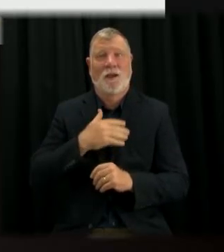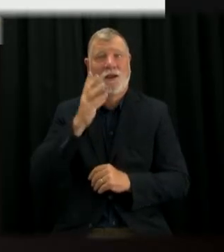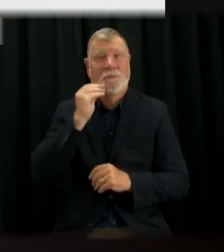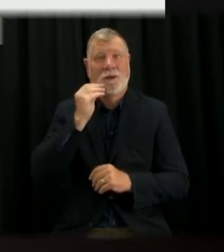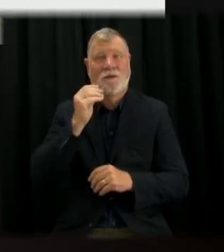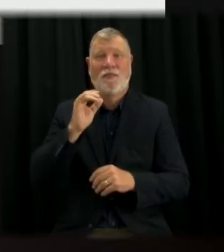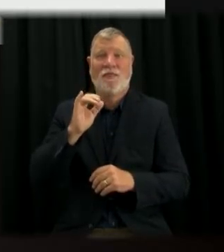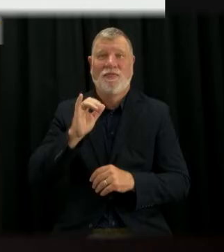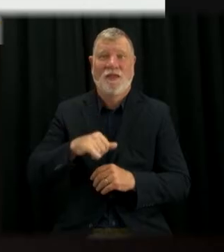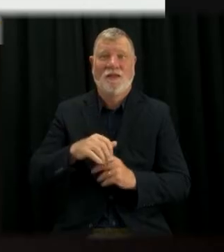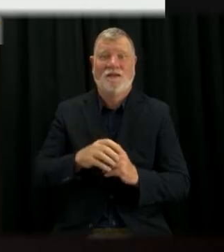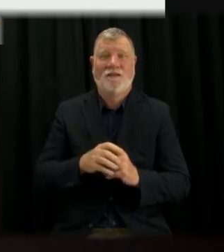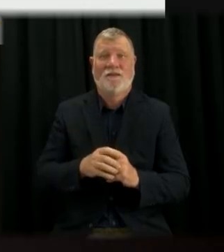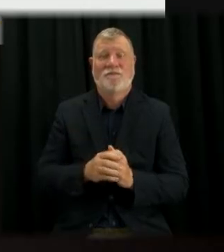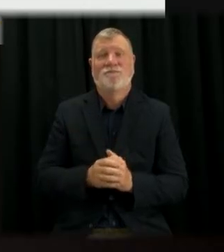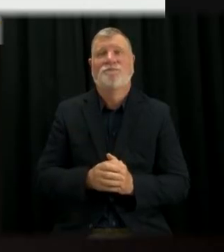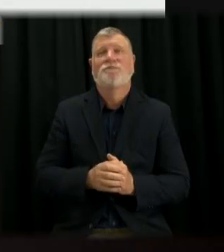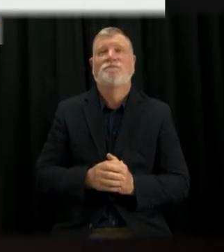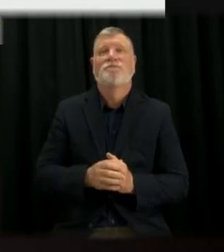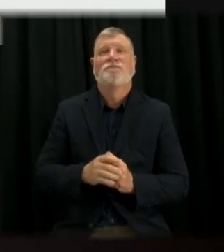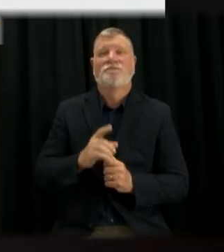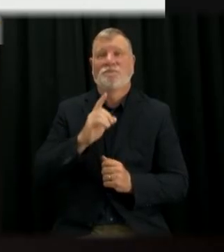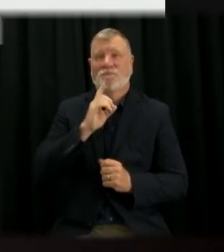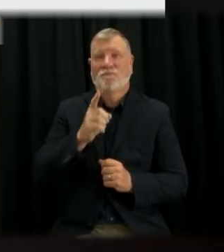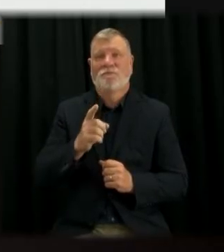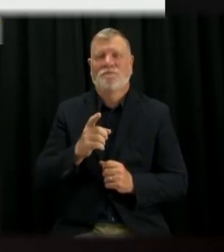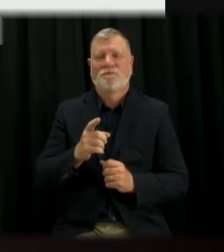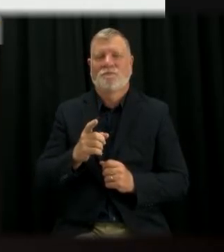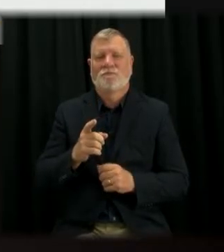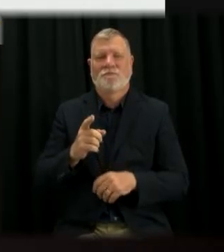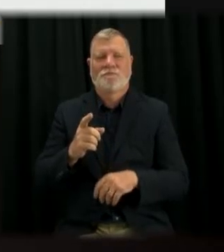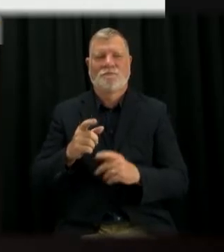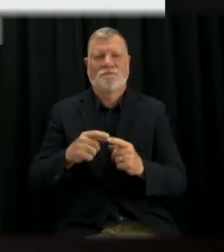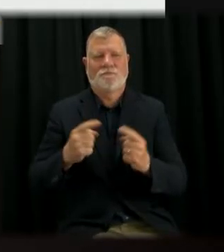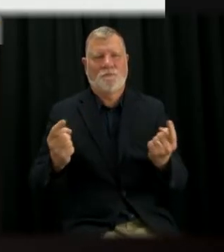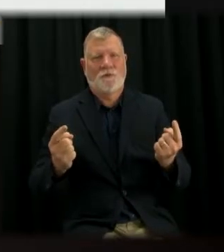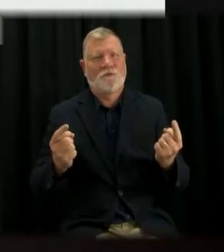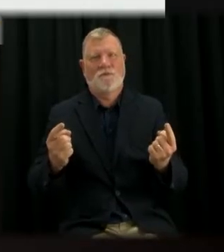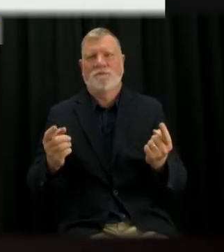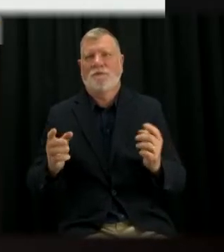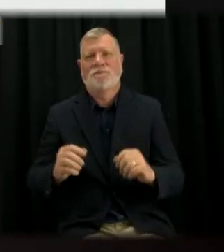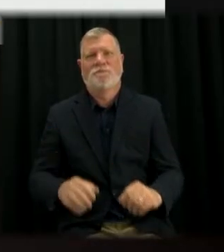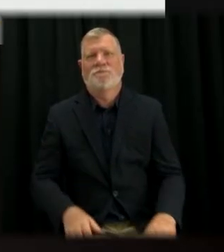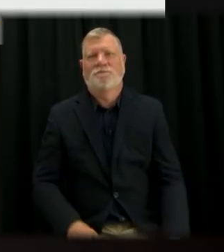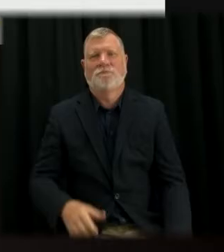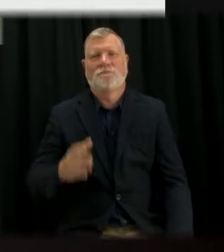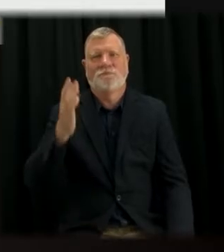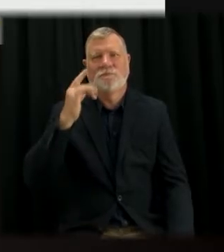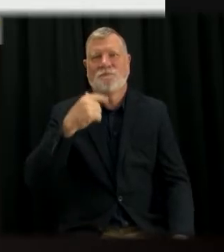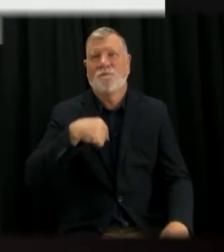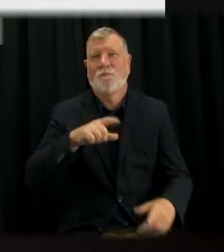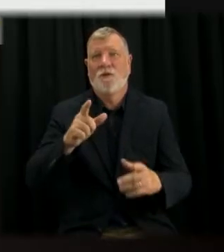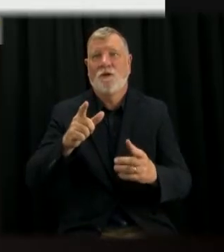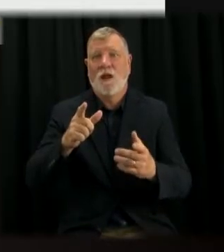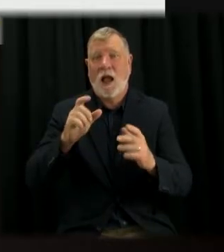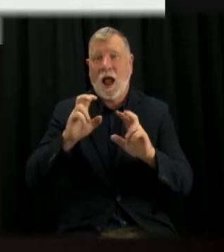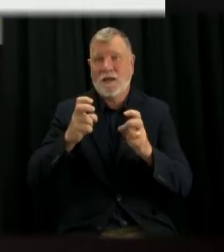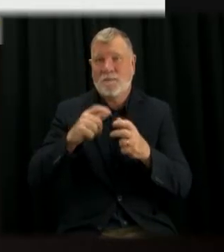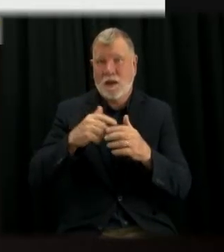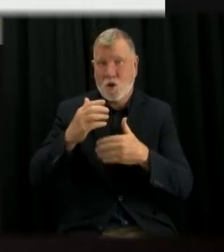2019. Mi experiencia en ese momento fue bastante adversa. Y entre los puntos